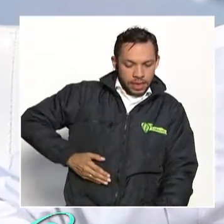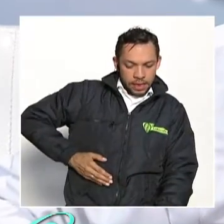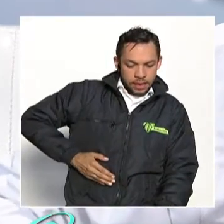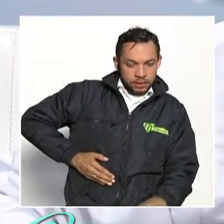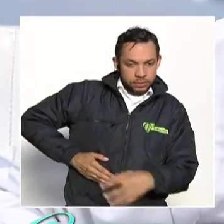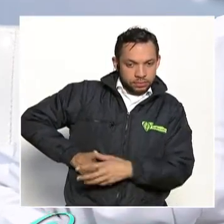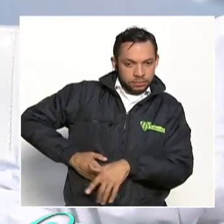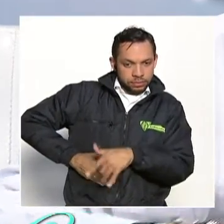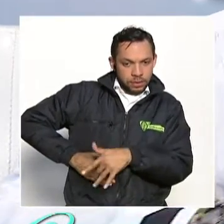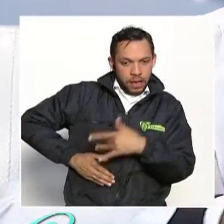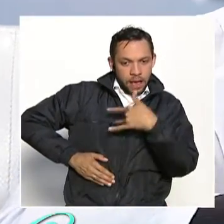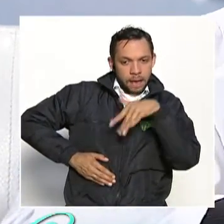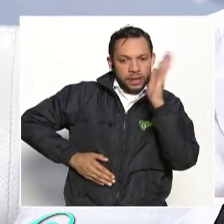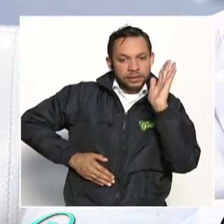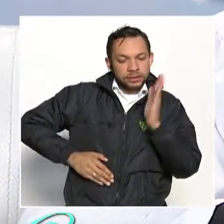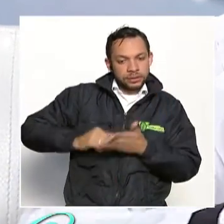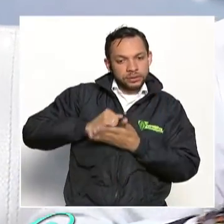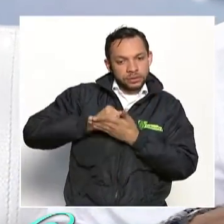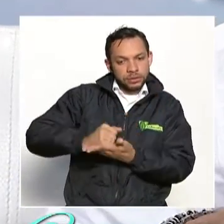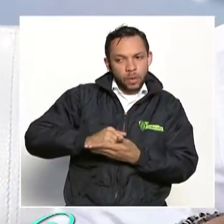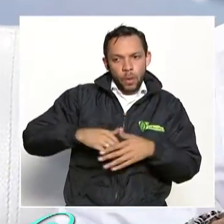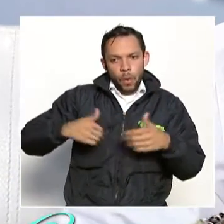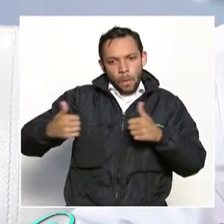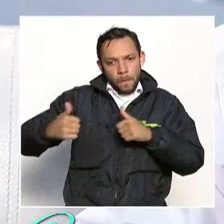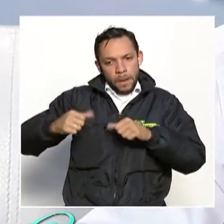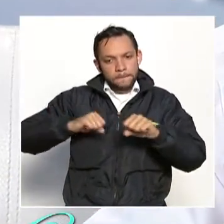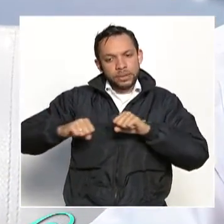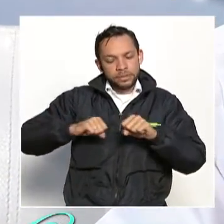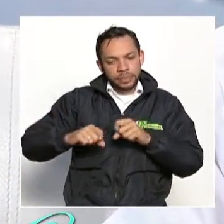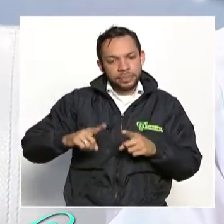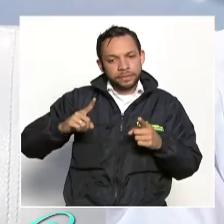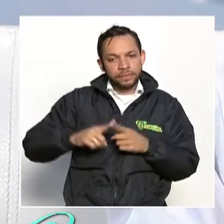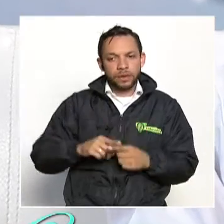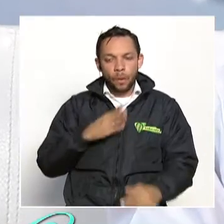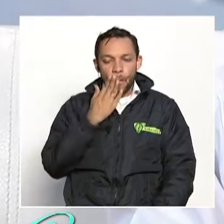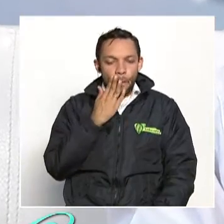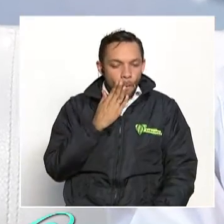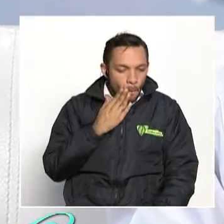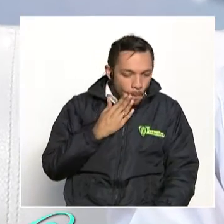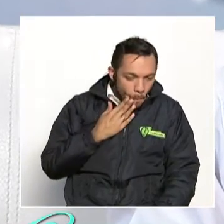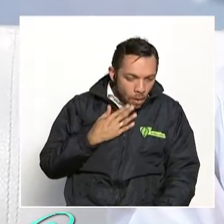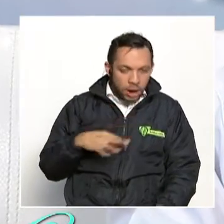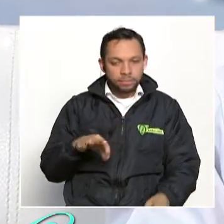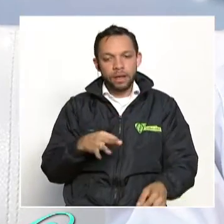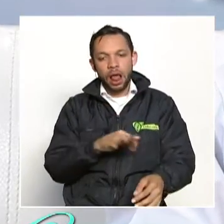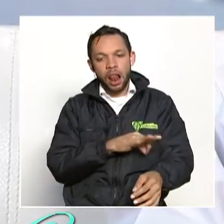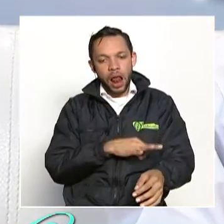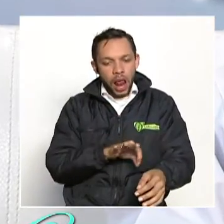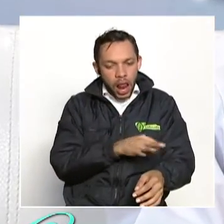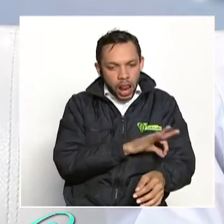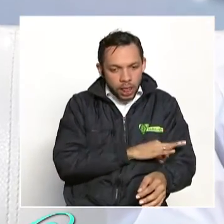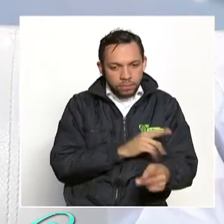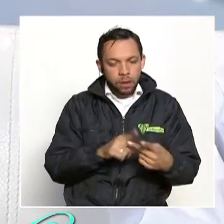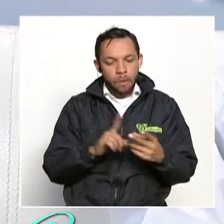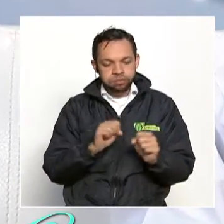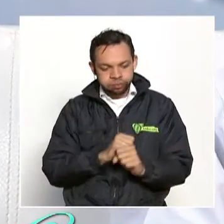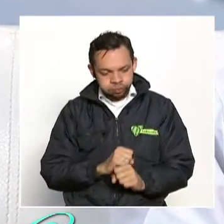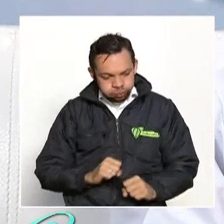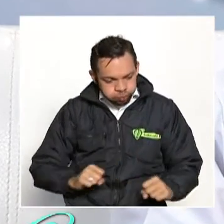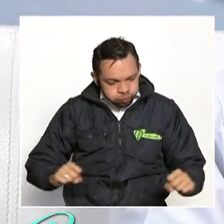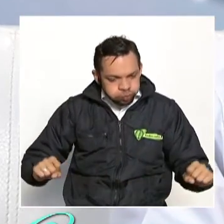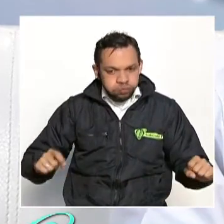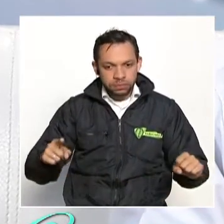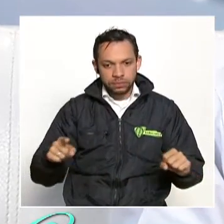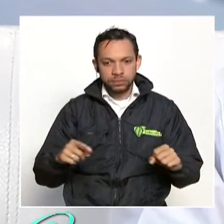mejora en una proporción altísima, las dislipidemias, que son problemas de colesterol y triglicéridos, las obesidades que